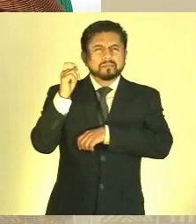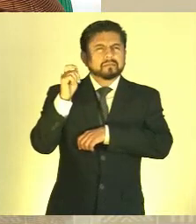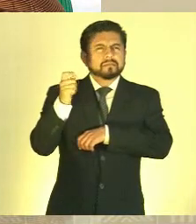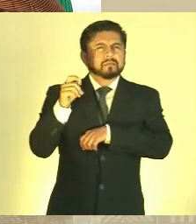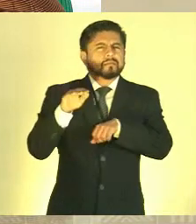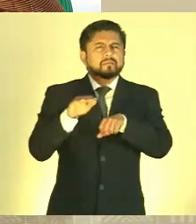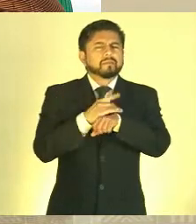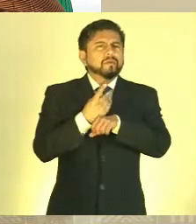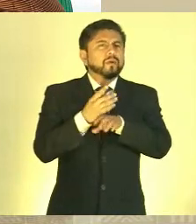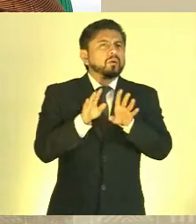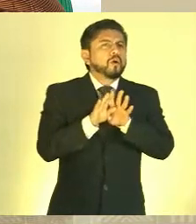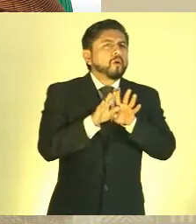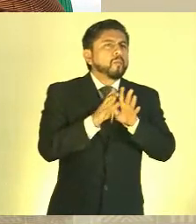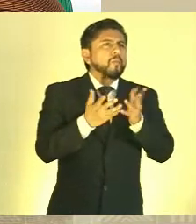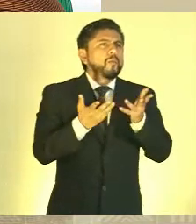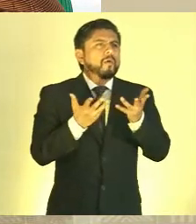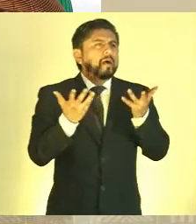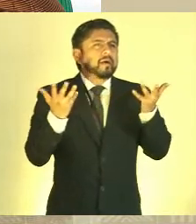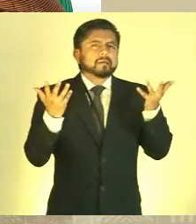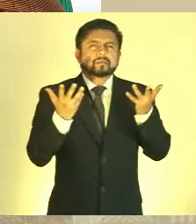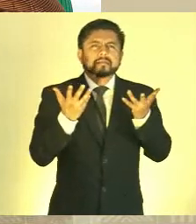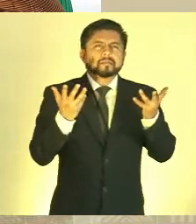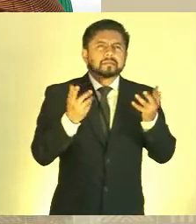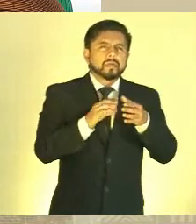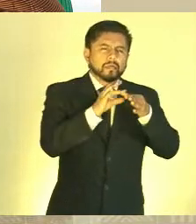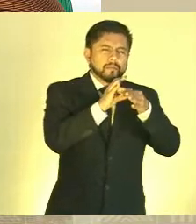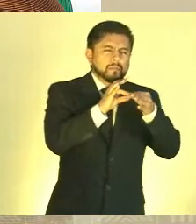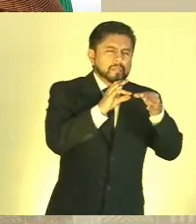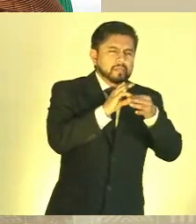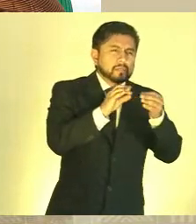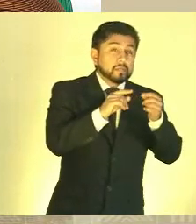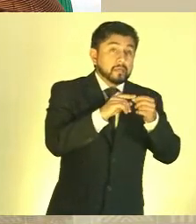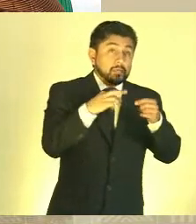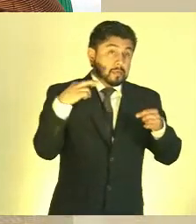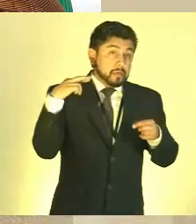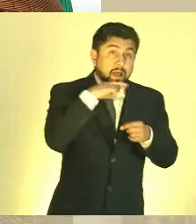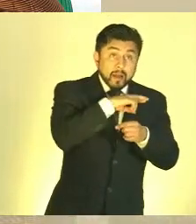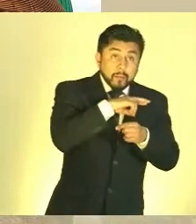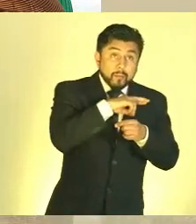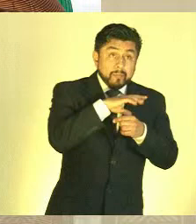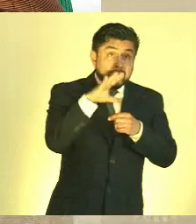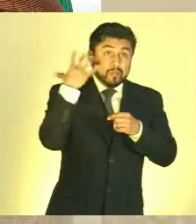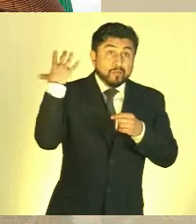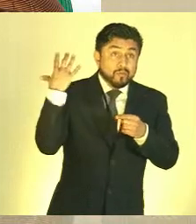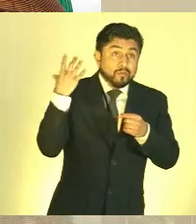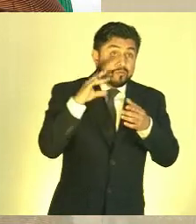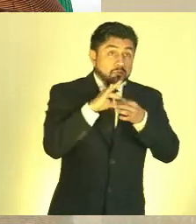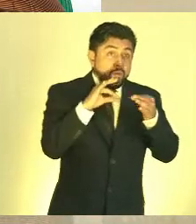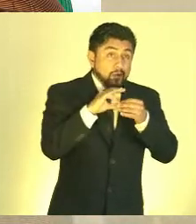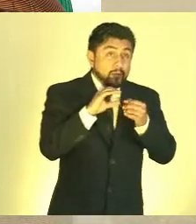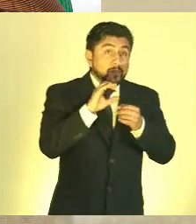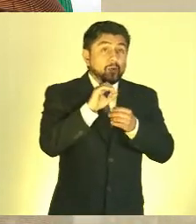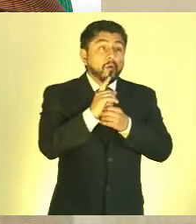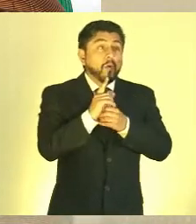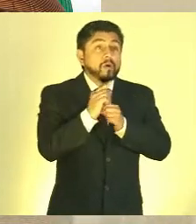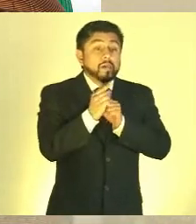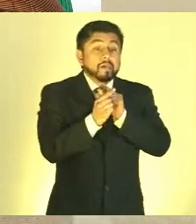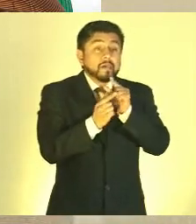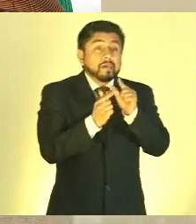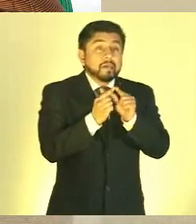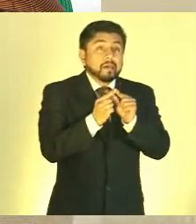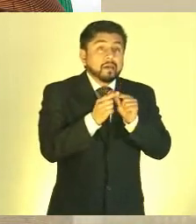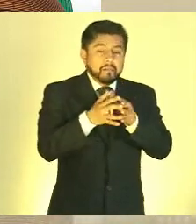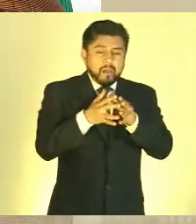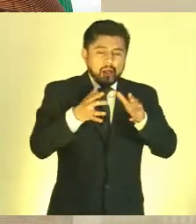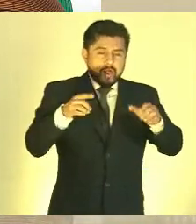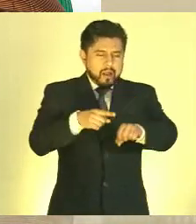¿no? Podemos describir 20 años en dos líneas o un día en 700 páginas, como en el